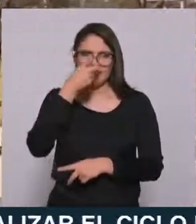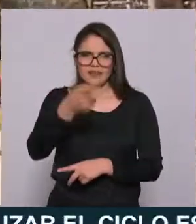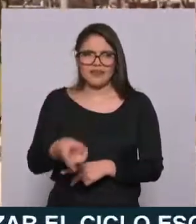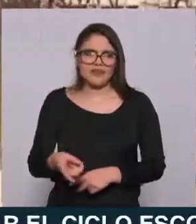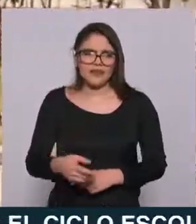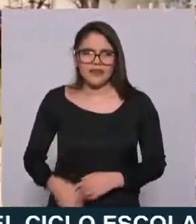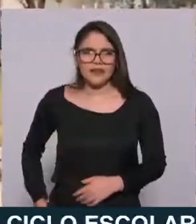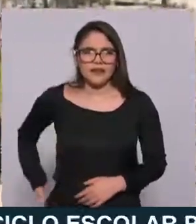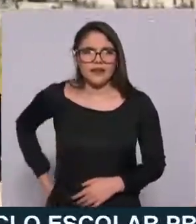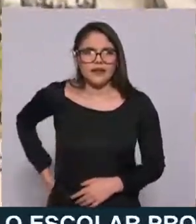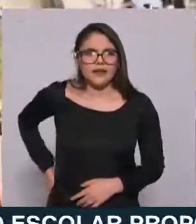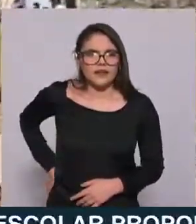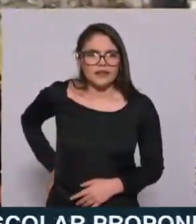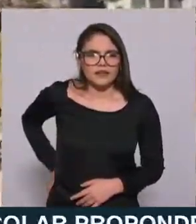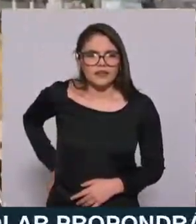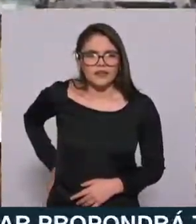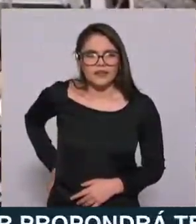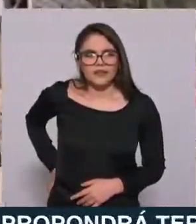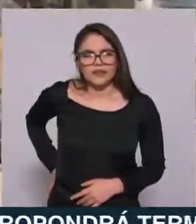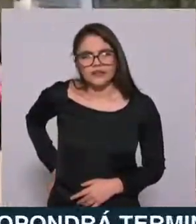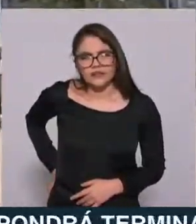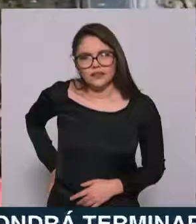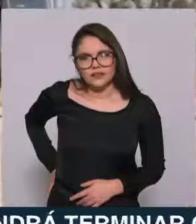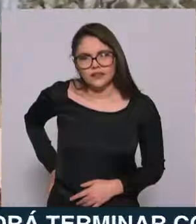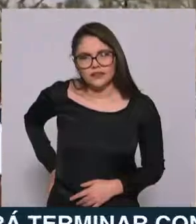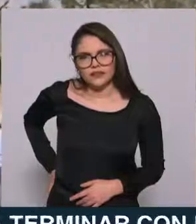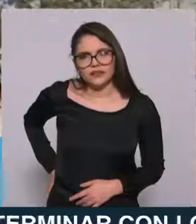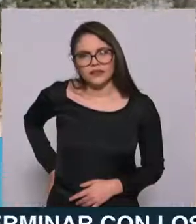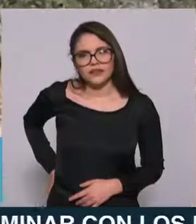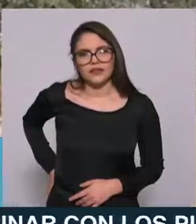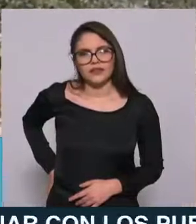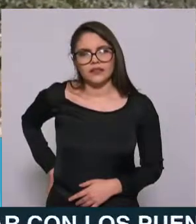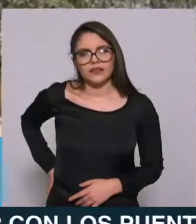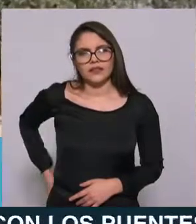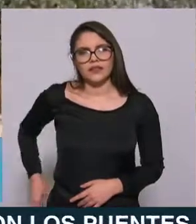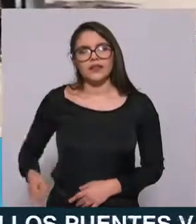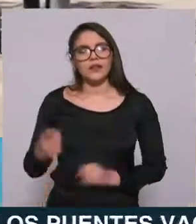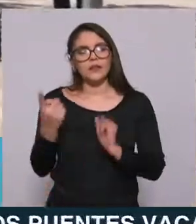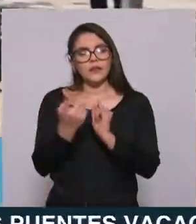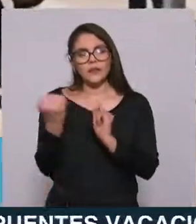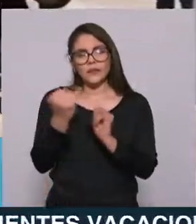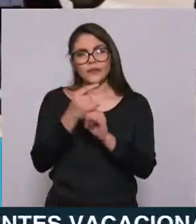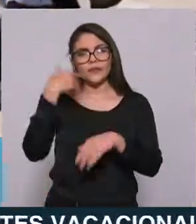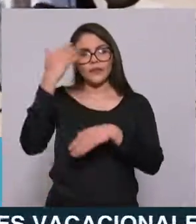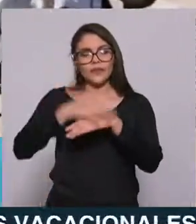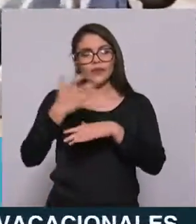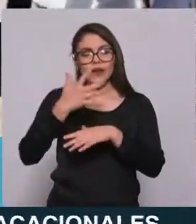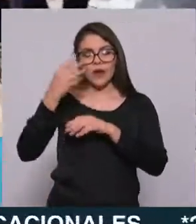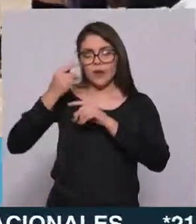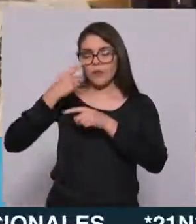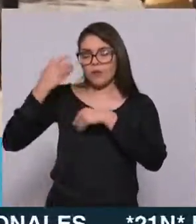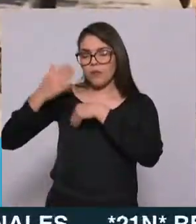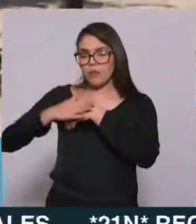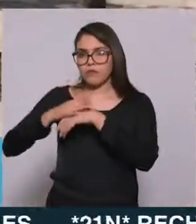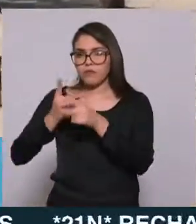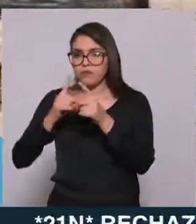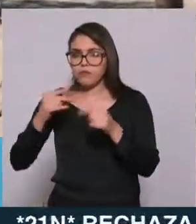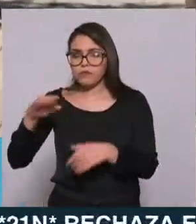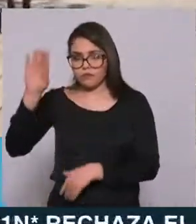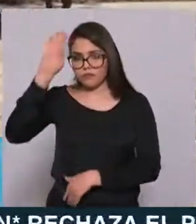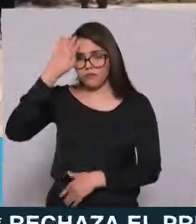en la estación del metro de Chapultepec, es un ejemplo más, que igual iban a hacer un desarrollo tremendo y la ciudad iba a